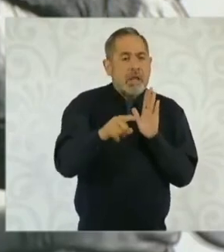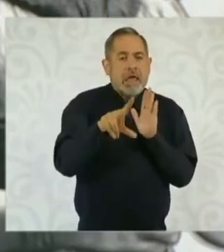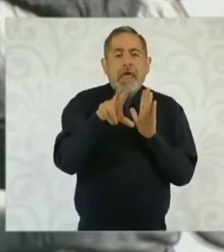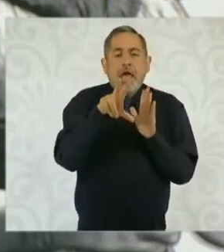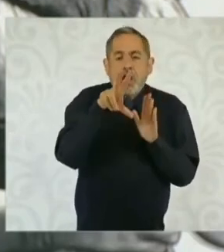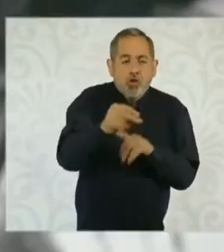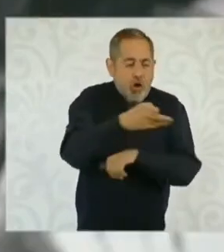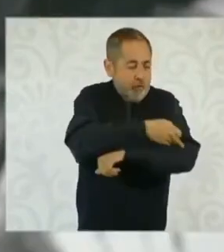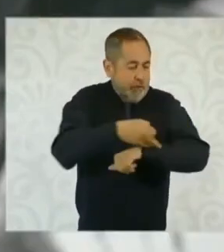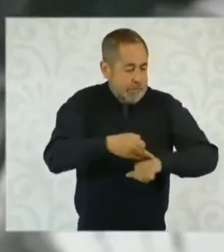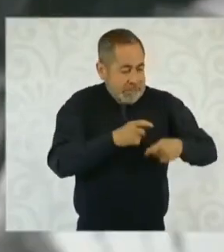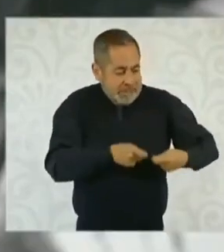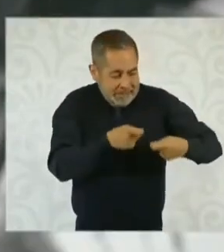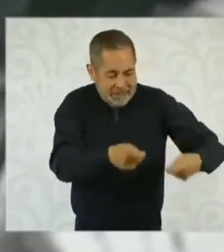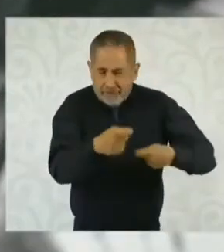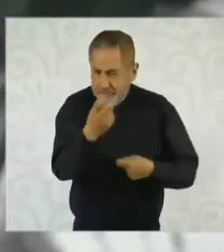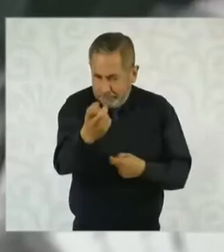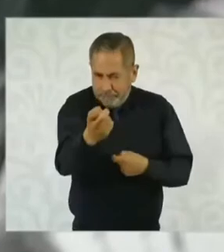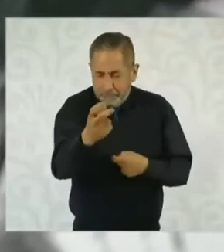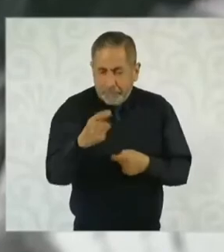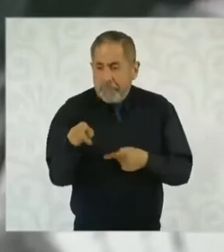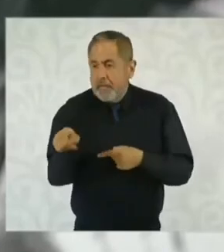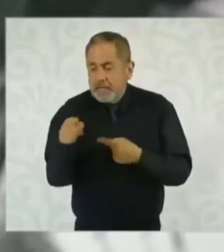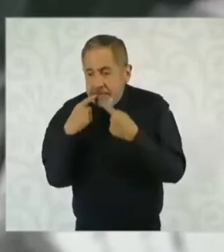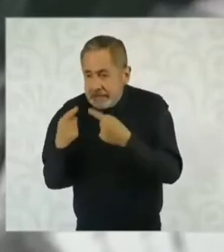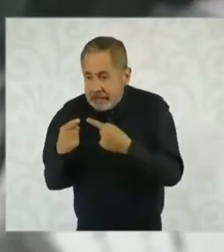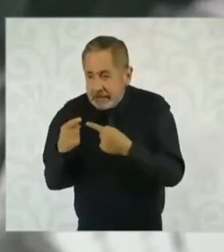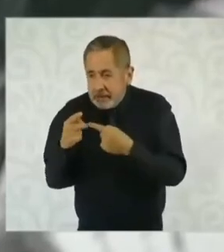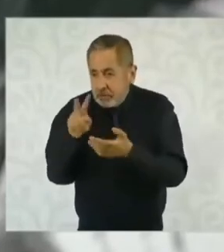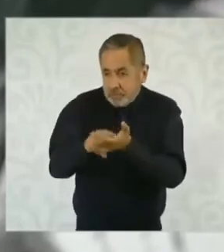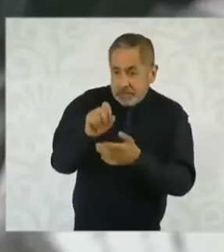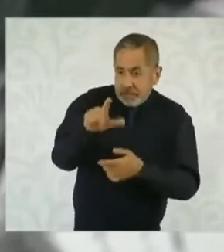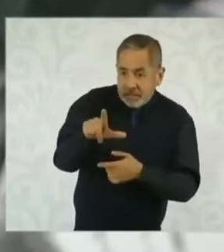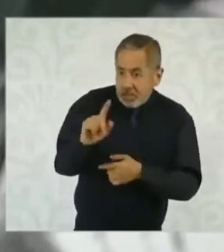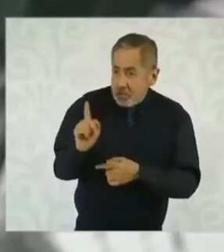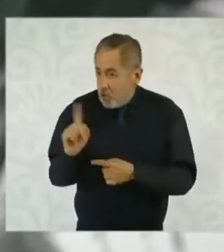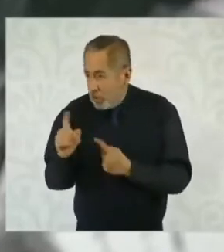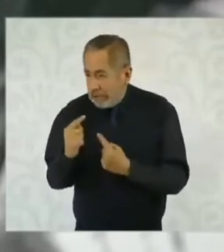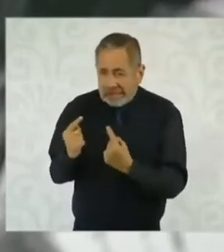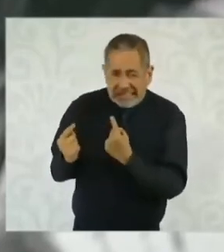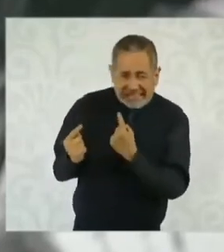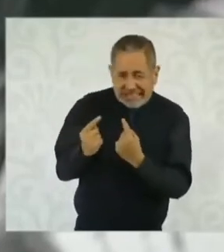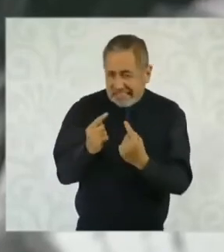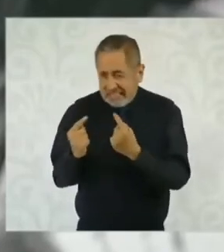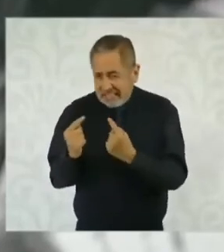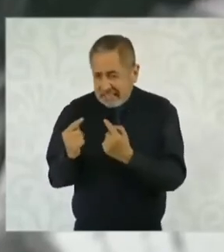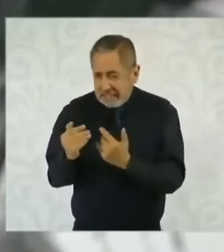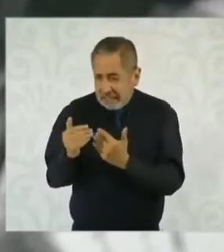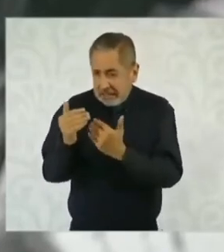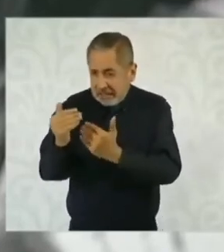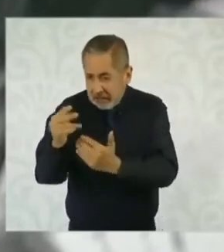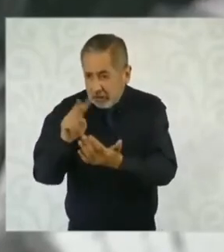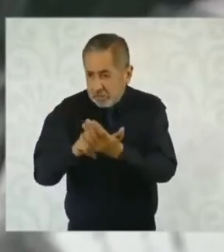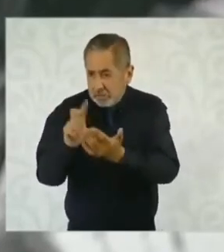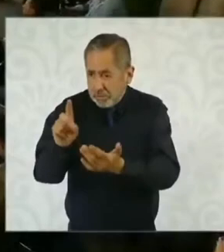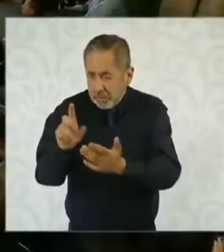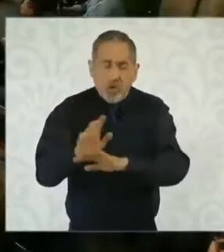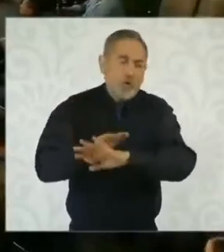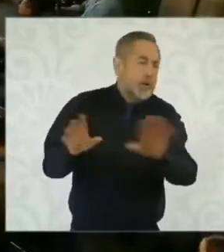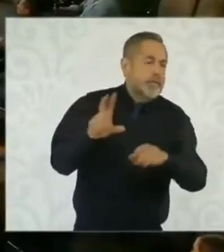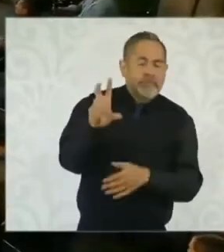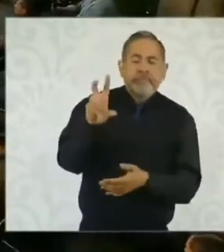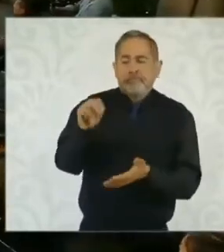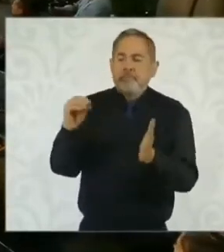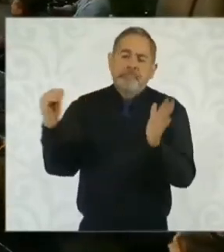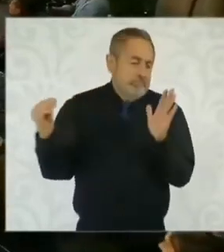la reforma, lo que se cambió es que no fuera en el 27, sino que fuera en el 2030. Lo cierto